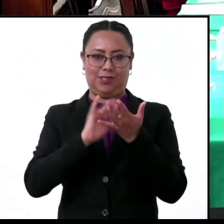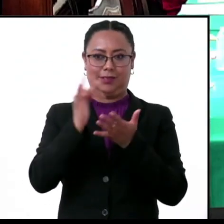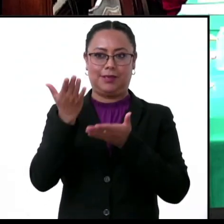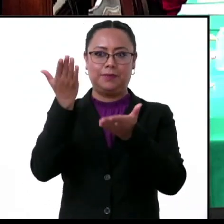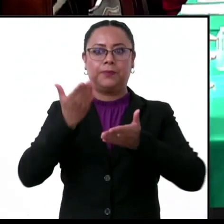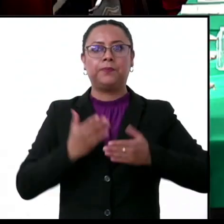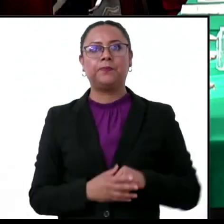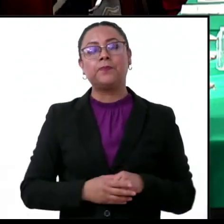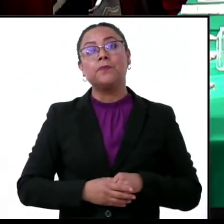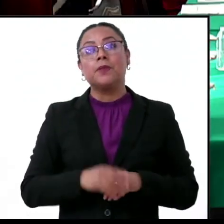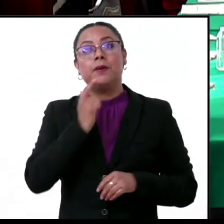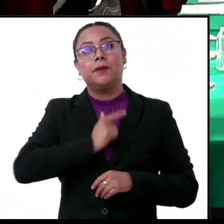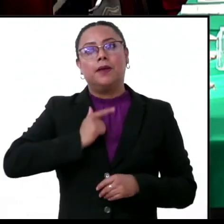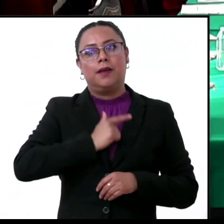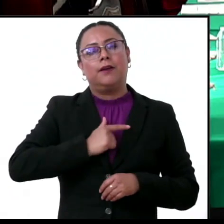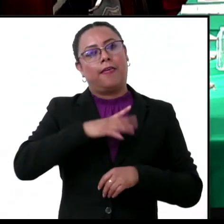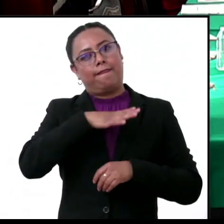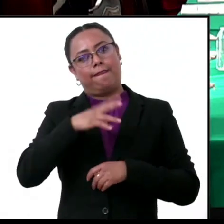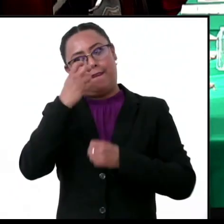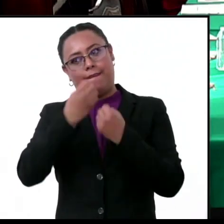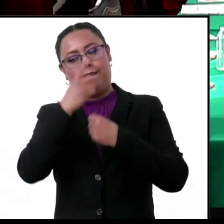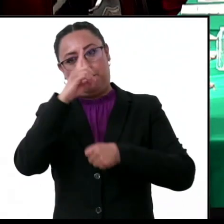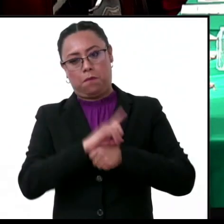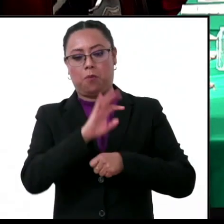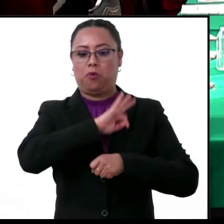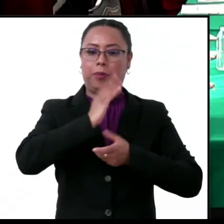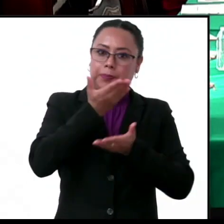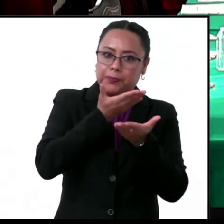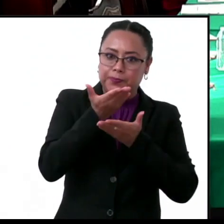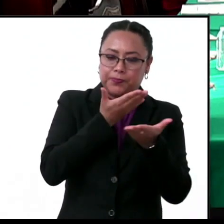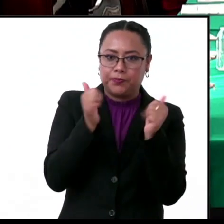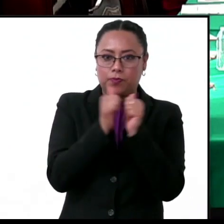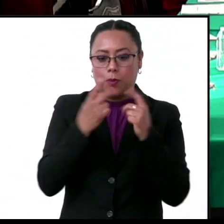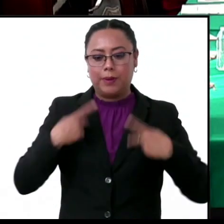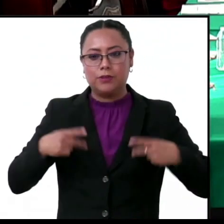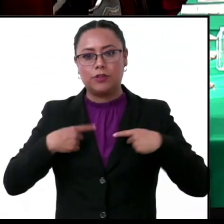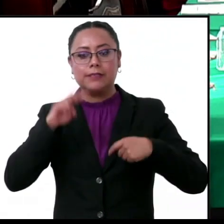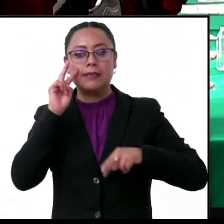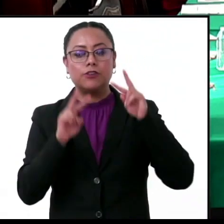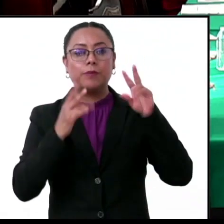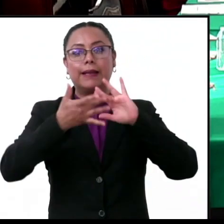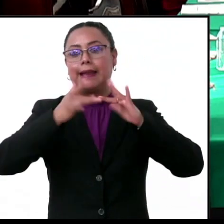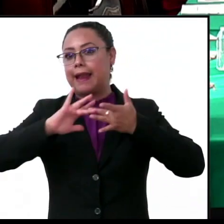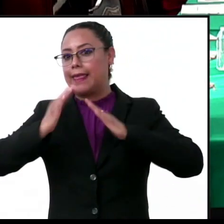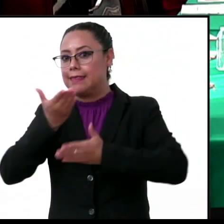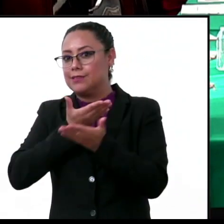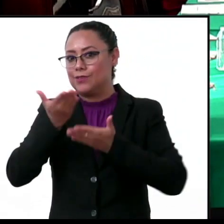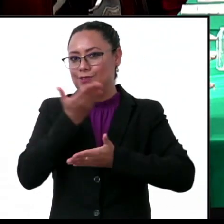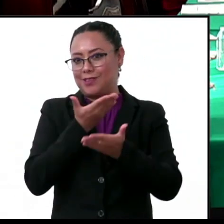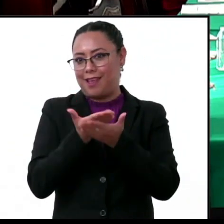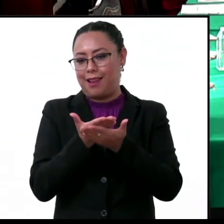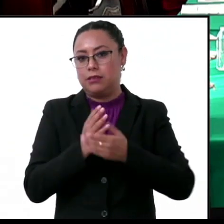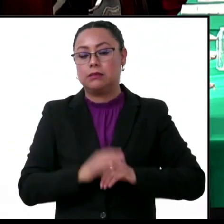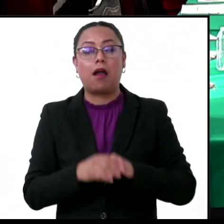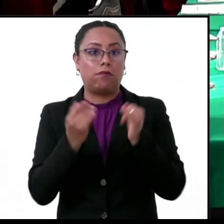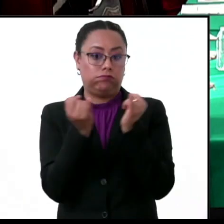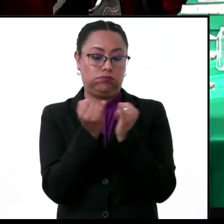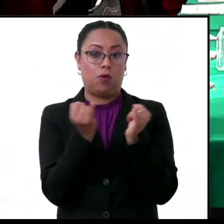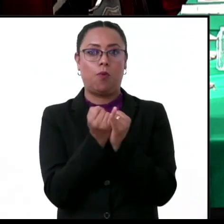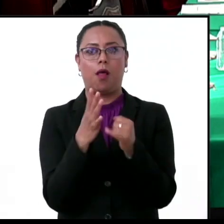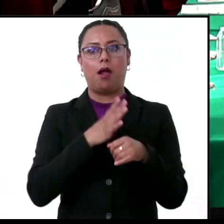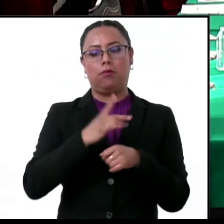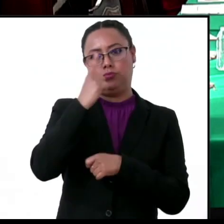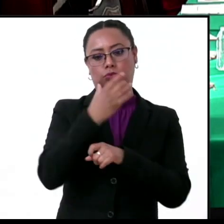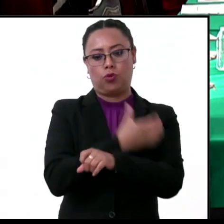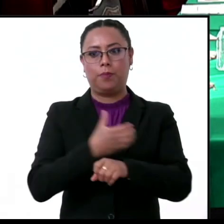tener esta posibilidad de compartir con quienes nos siguen en redes. También está nuestro compañero